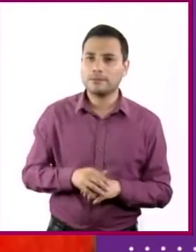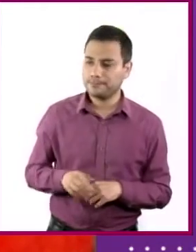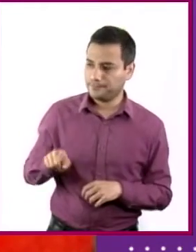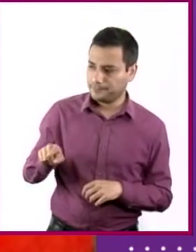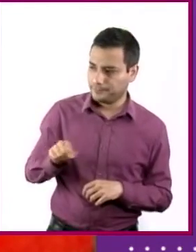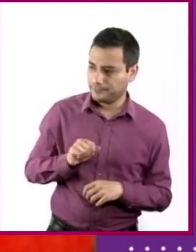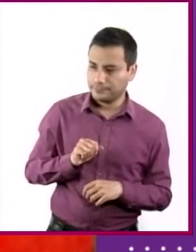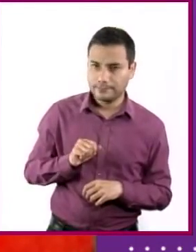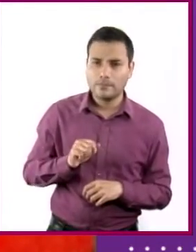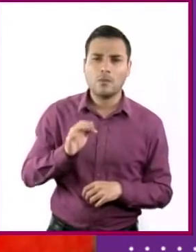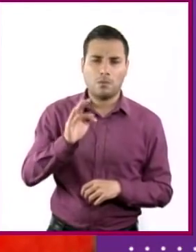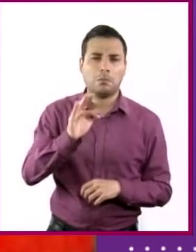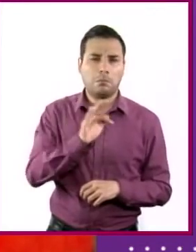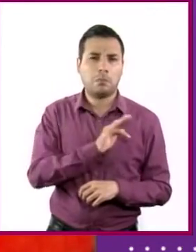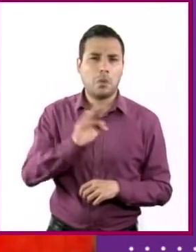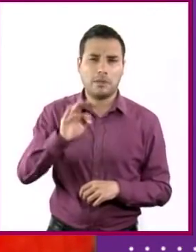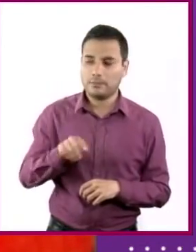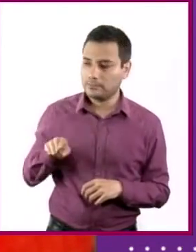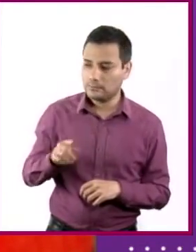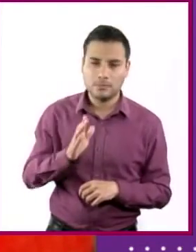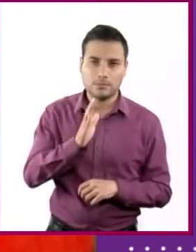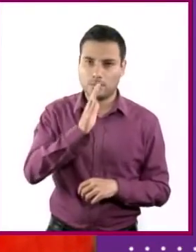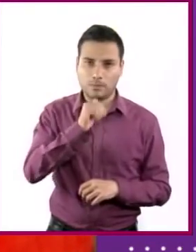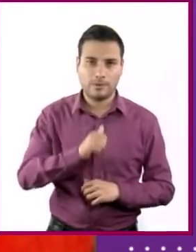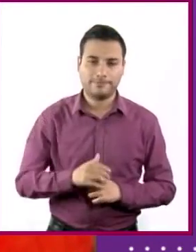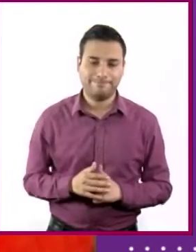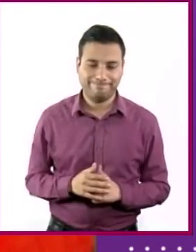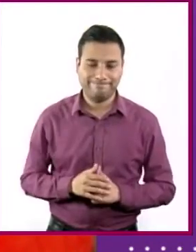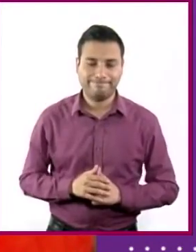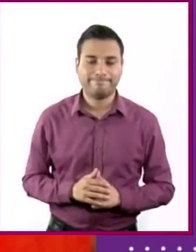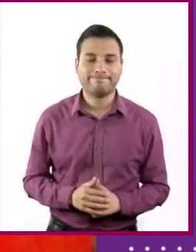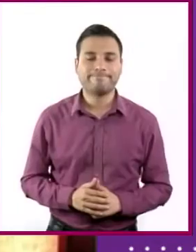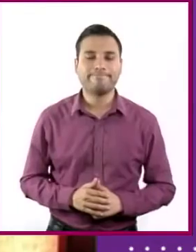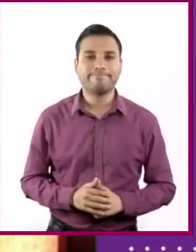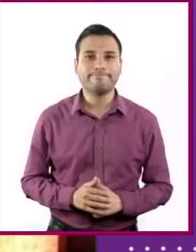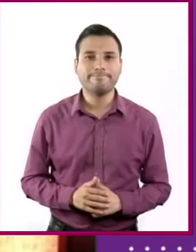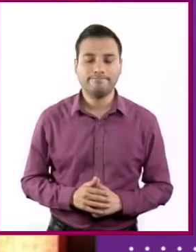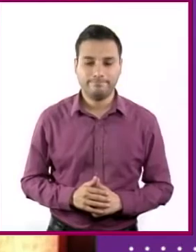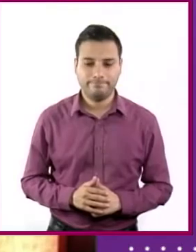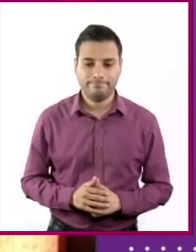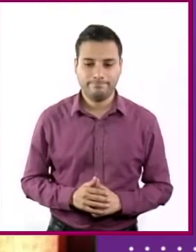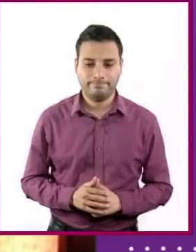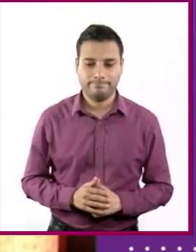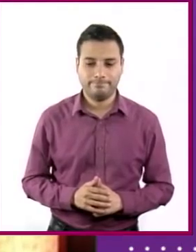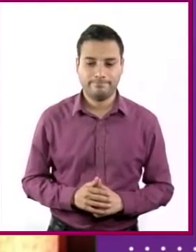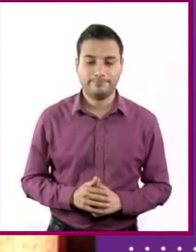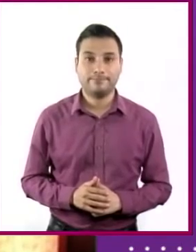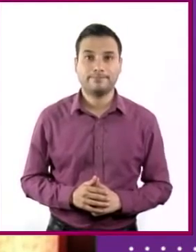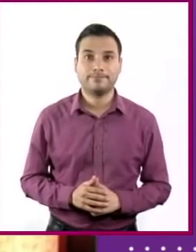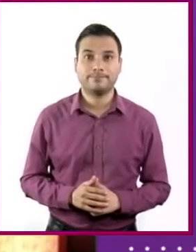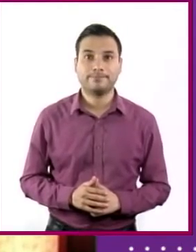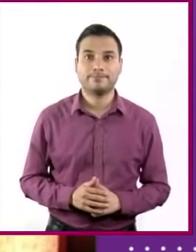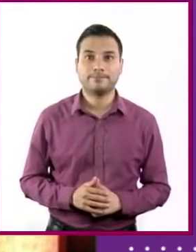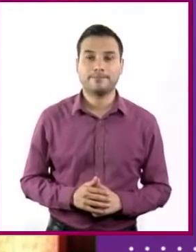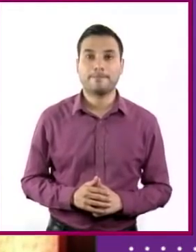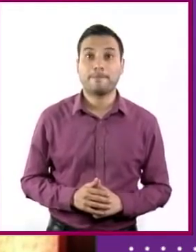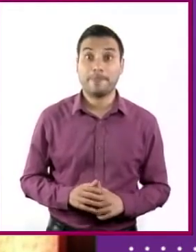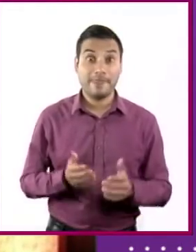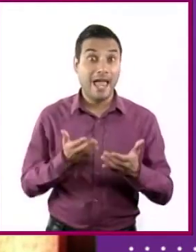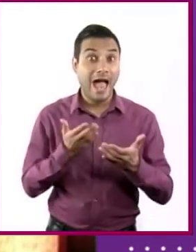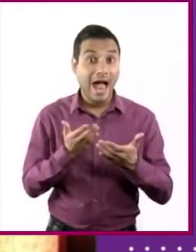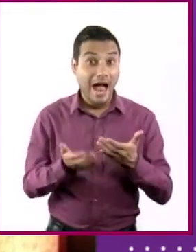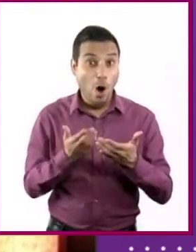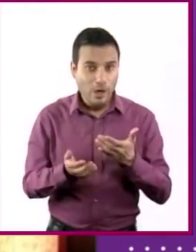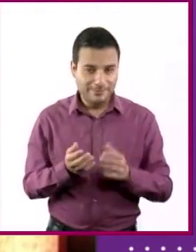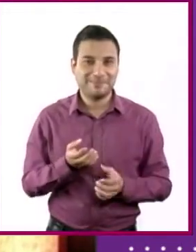could en afirmativo y no, he couldn't en negativo. Vamos a ponerlo en práctica con